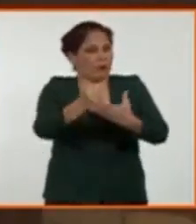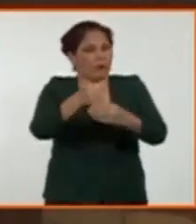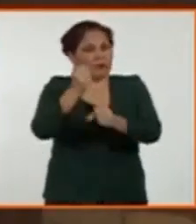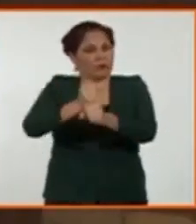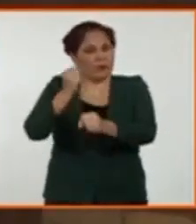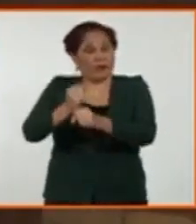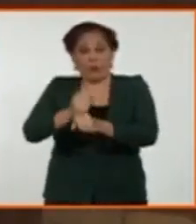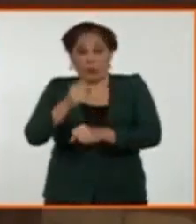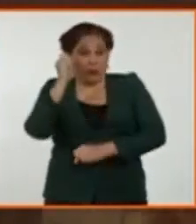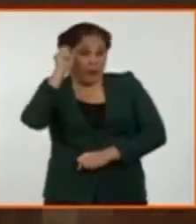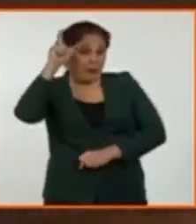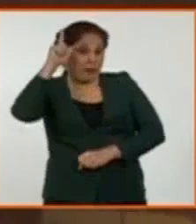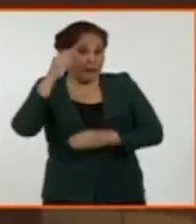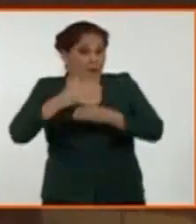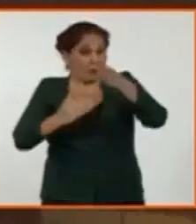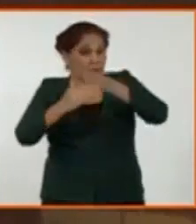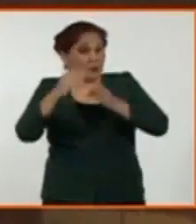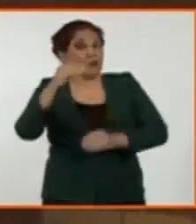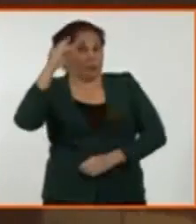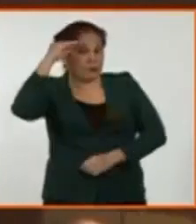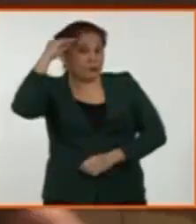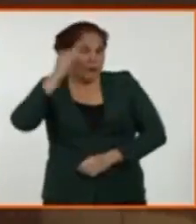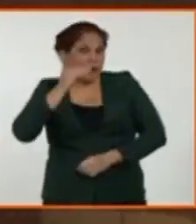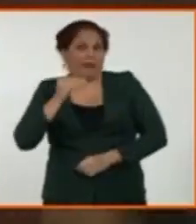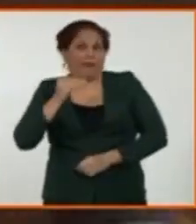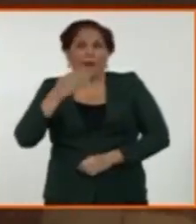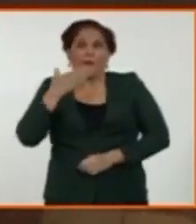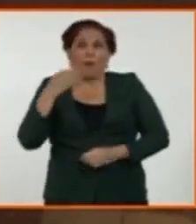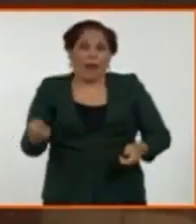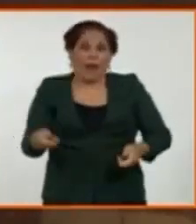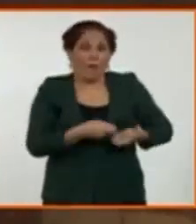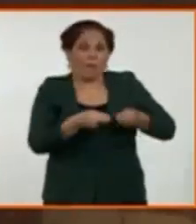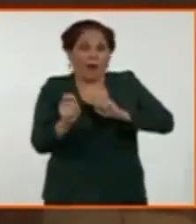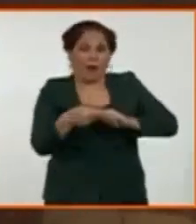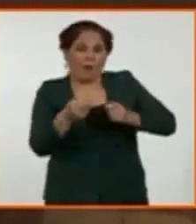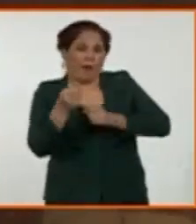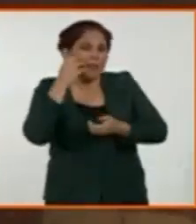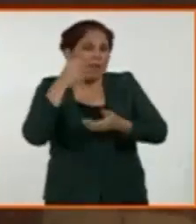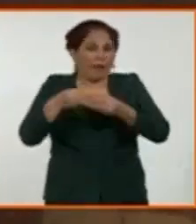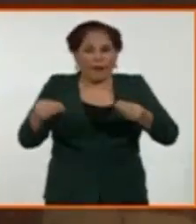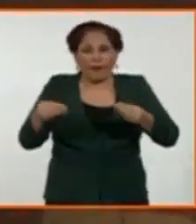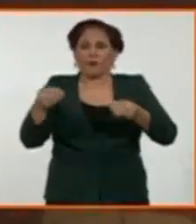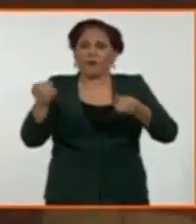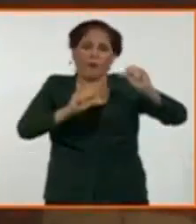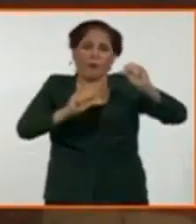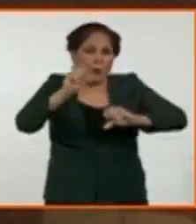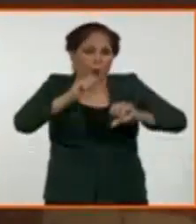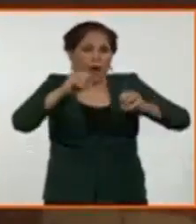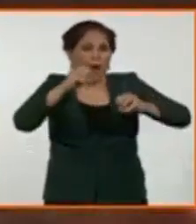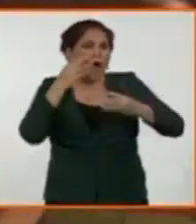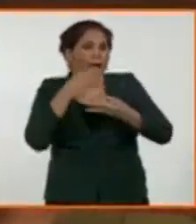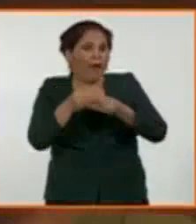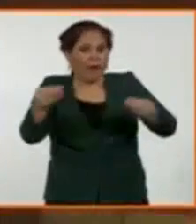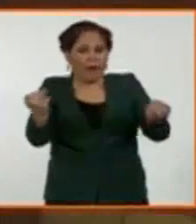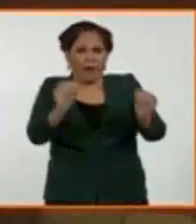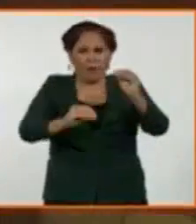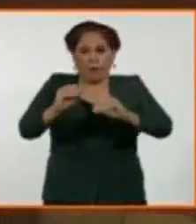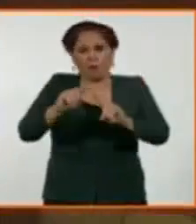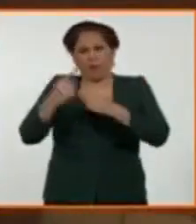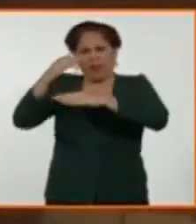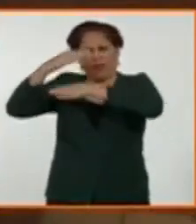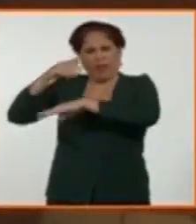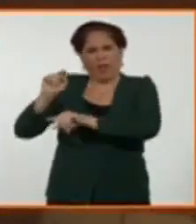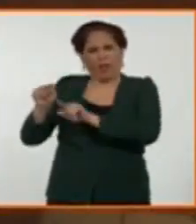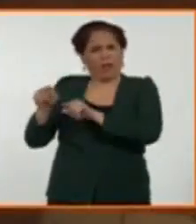vuestros puesto en construcción ya tú sabes si están tirando buena mezcla dos estadios estoy hoy a veces el día y porque esta ventana así